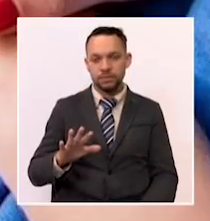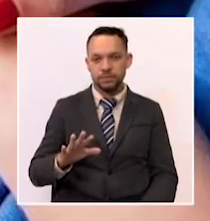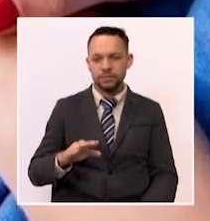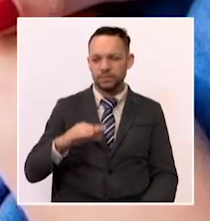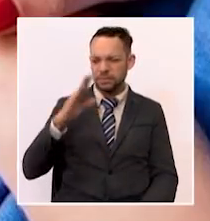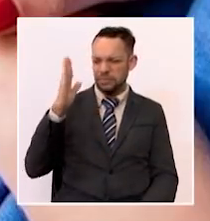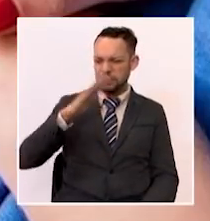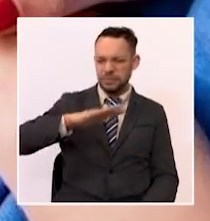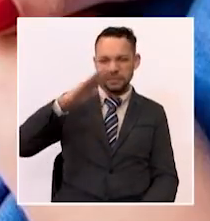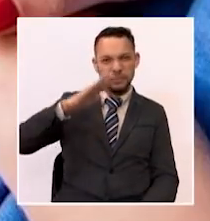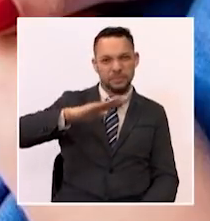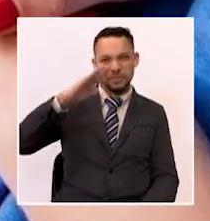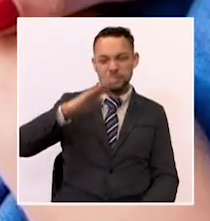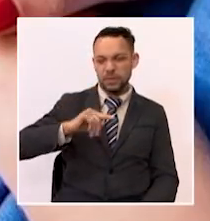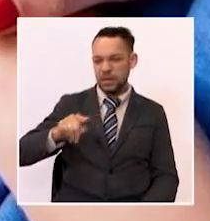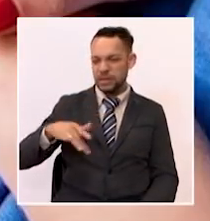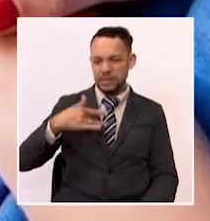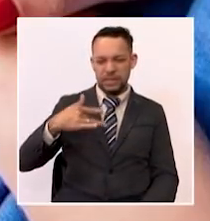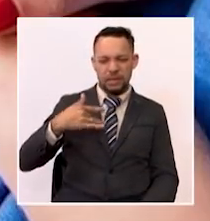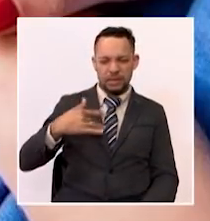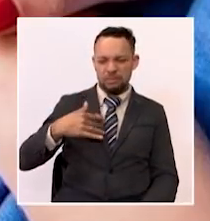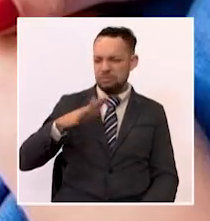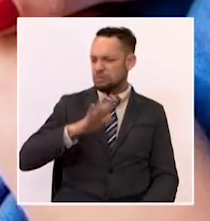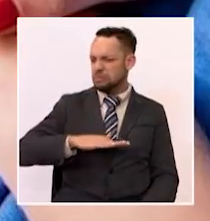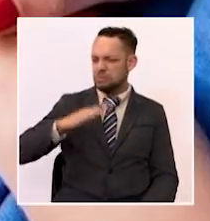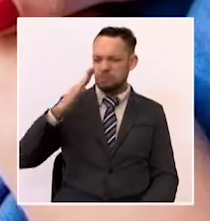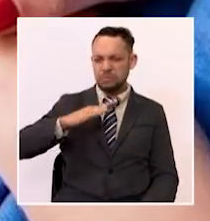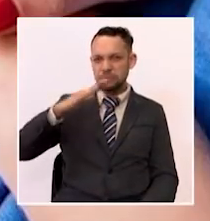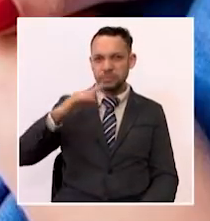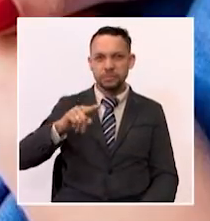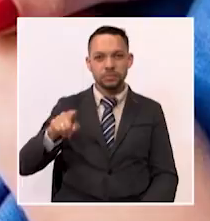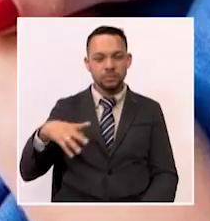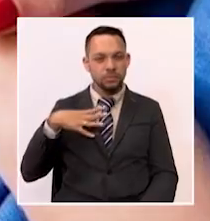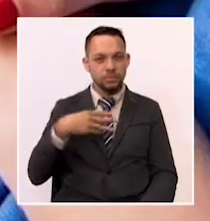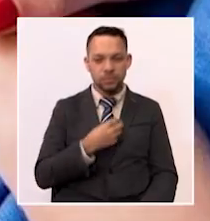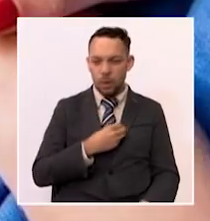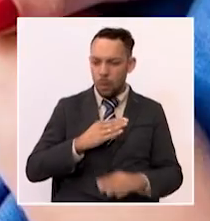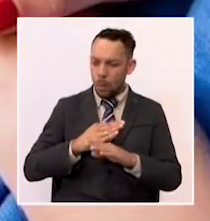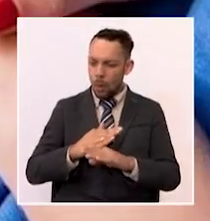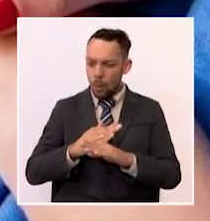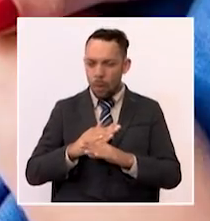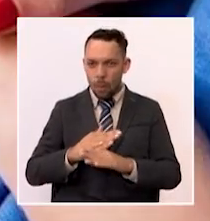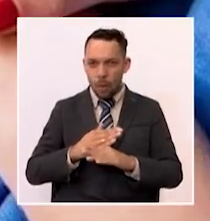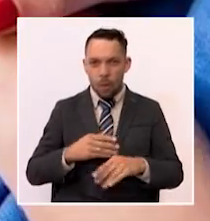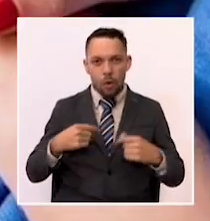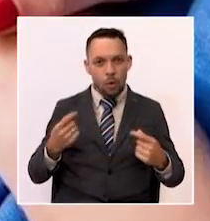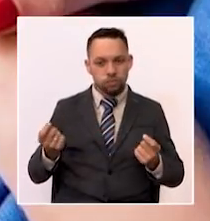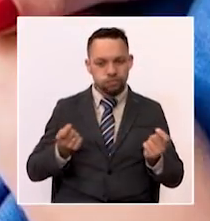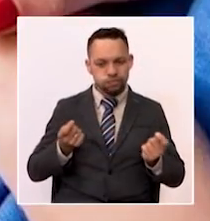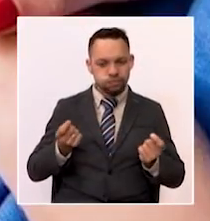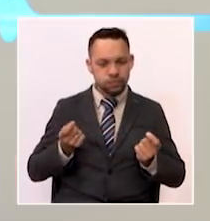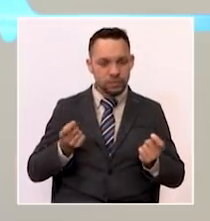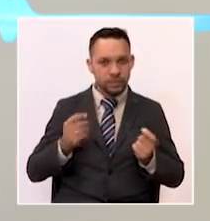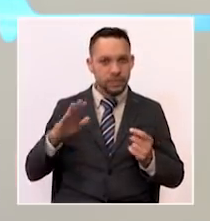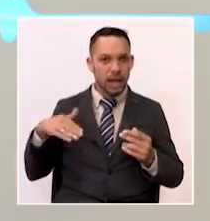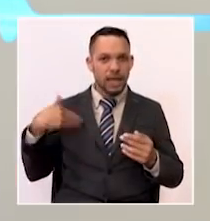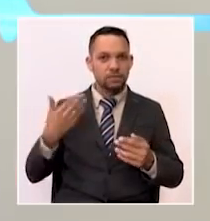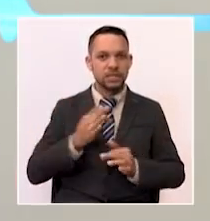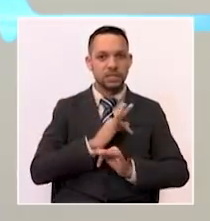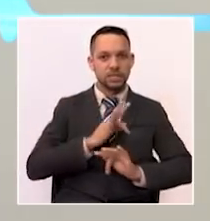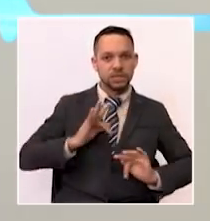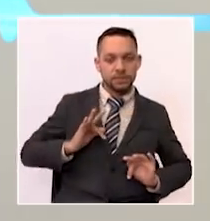y aquí, cuando combatimos este tipo de gérmenes, las pacientes deben utilizar, después del tratamiento, limpieza